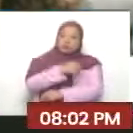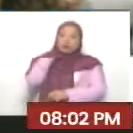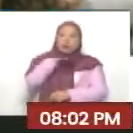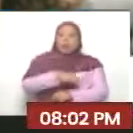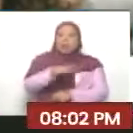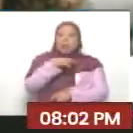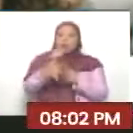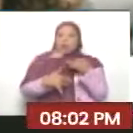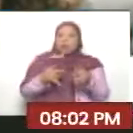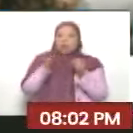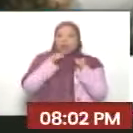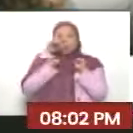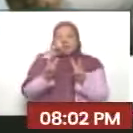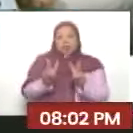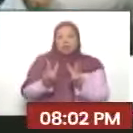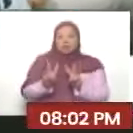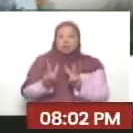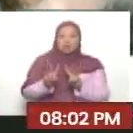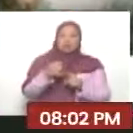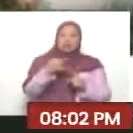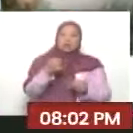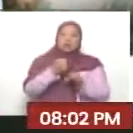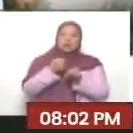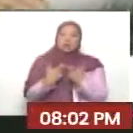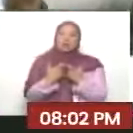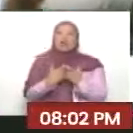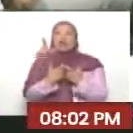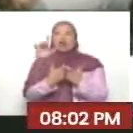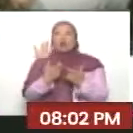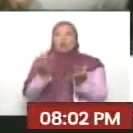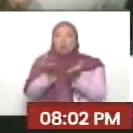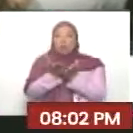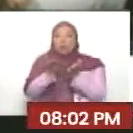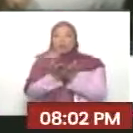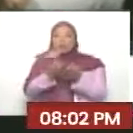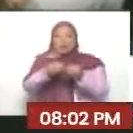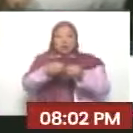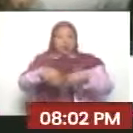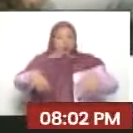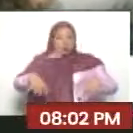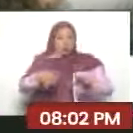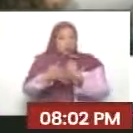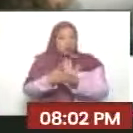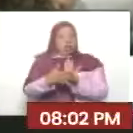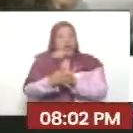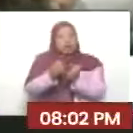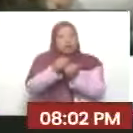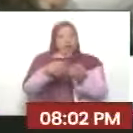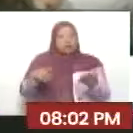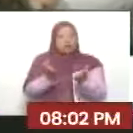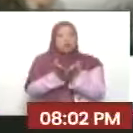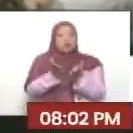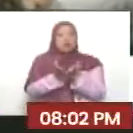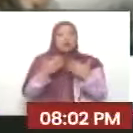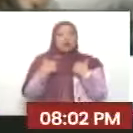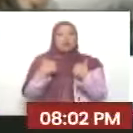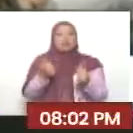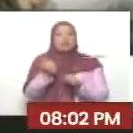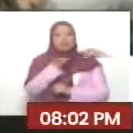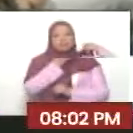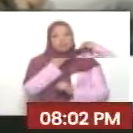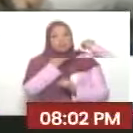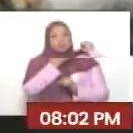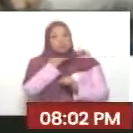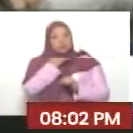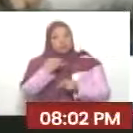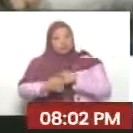ha decidido que para este año hagamos una cuarta consulta, que era lo que yo le venía planteando. Solo que esta vez, presidente, ya no va a ser por